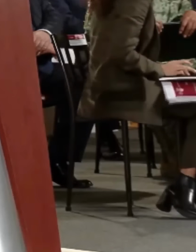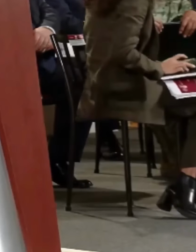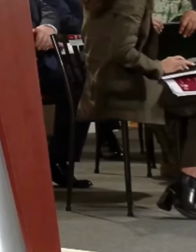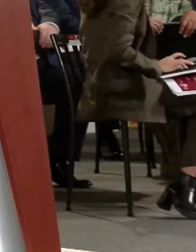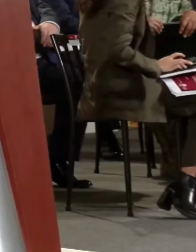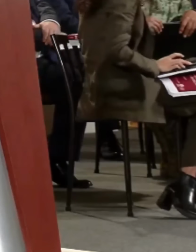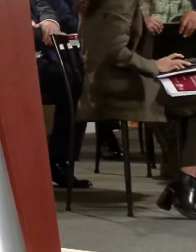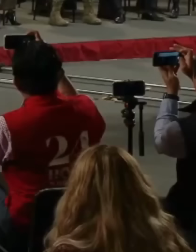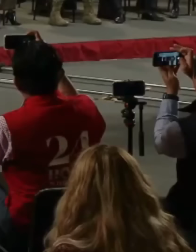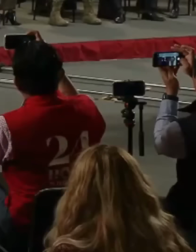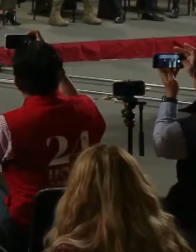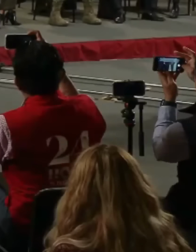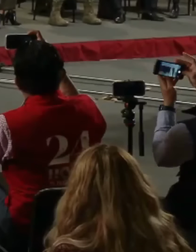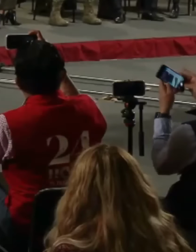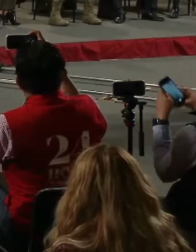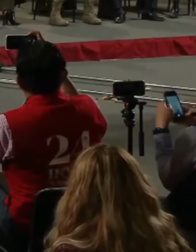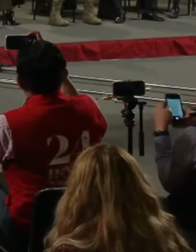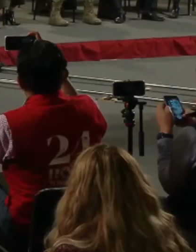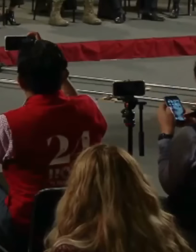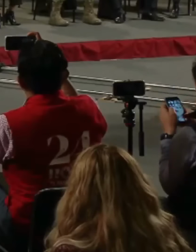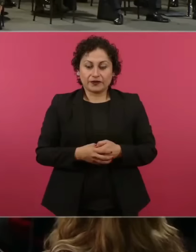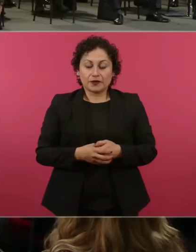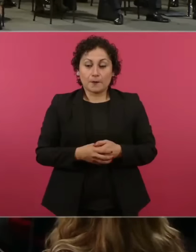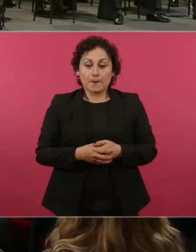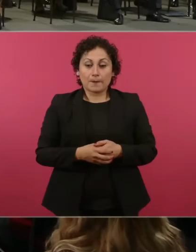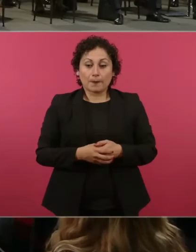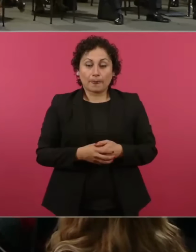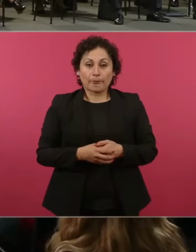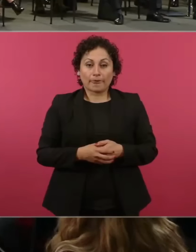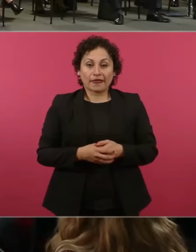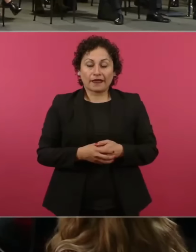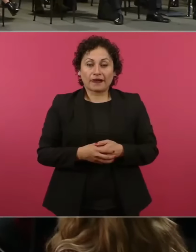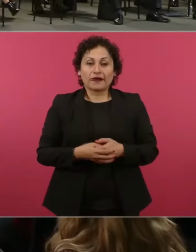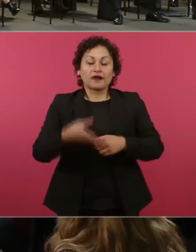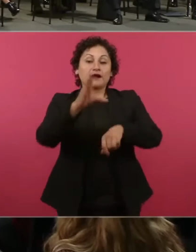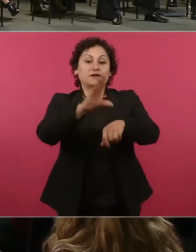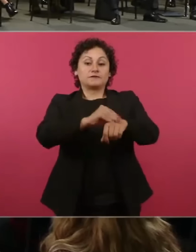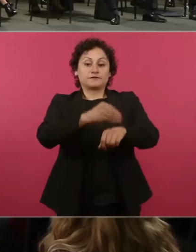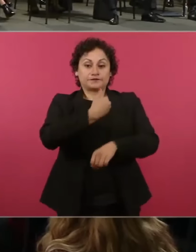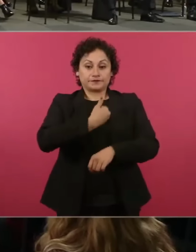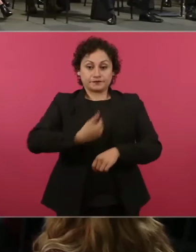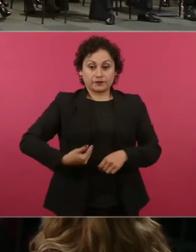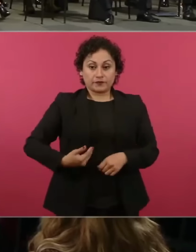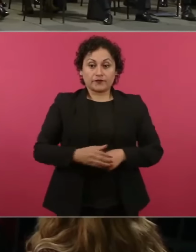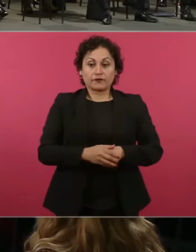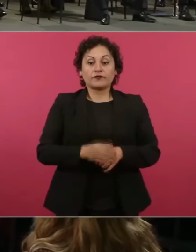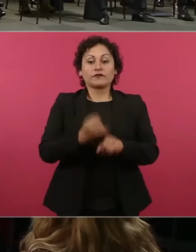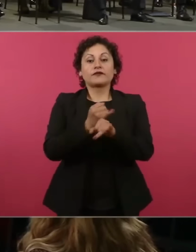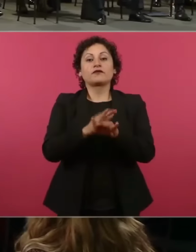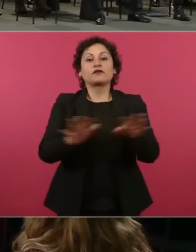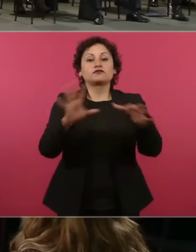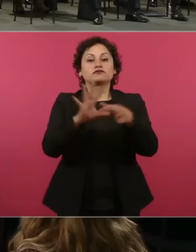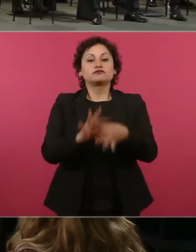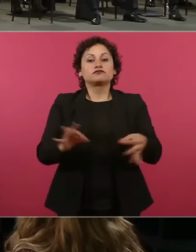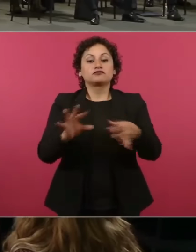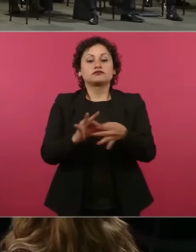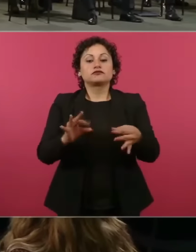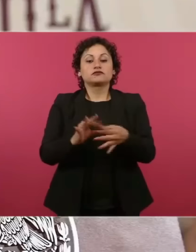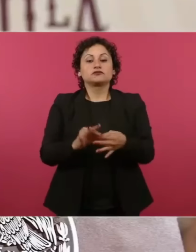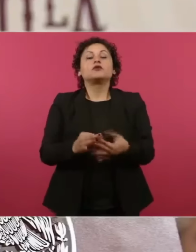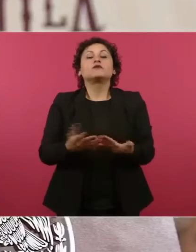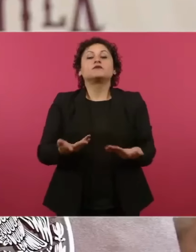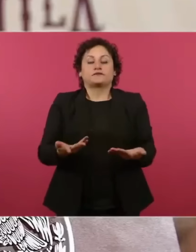Gracias. Saludos, pues, a todos. Claro que sí, señor presidente. Con su permiso, señor presidente. Vamos a informar sobre la aerolínea del Estado